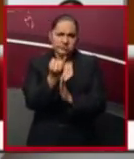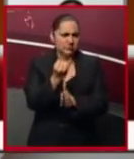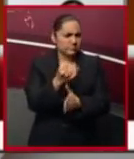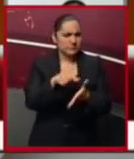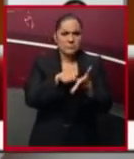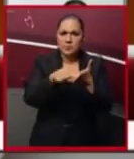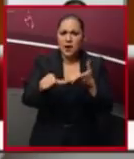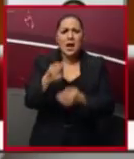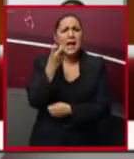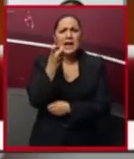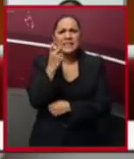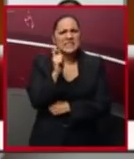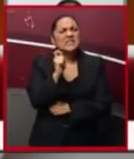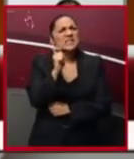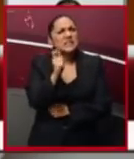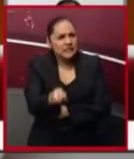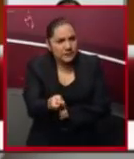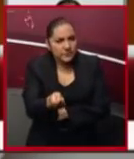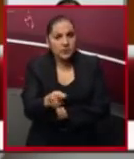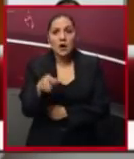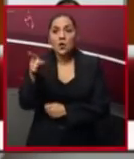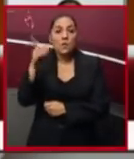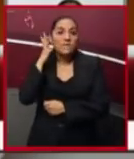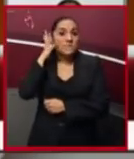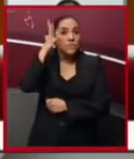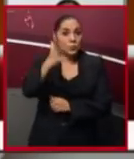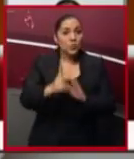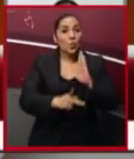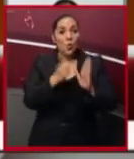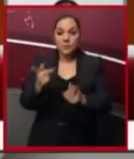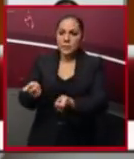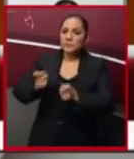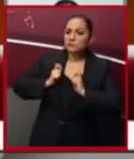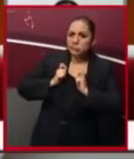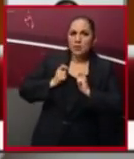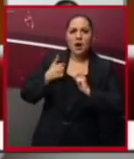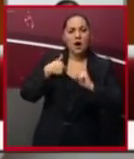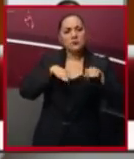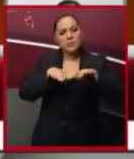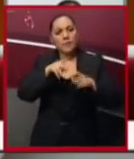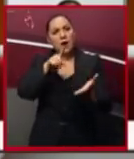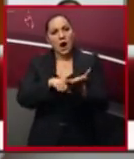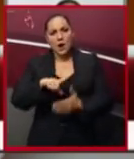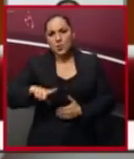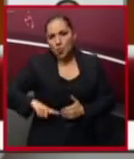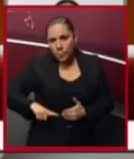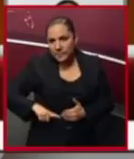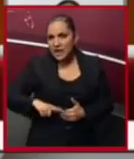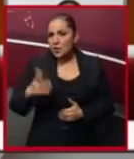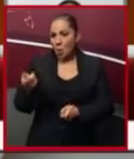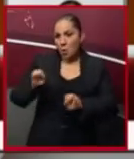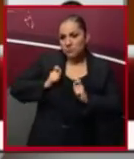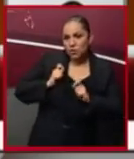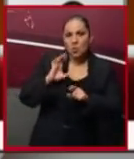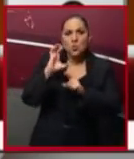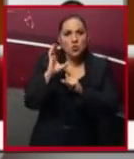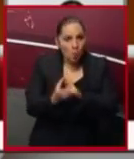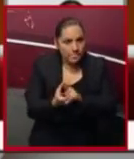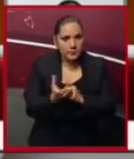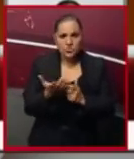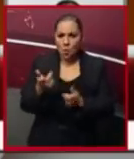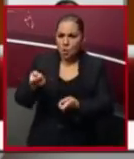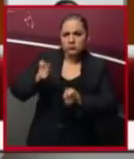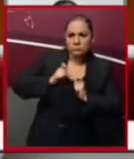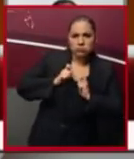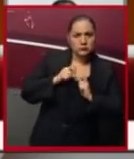que nunca más podrán volver a desempeñar empleos, cargo, comisiones en el servicio público,